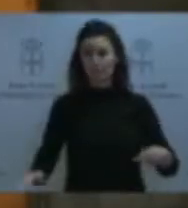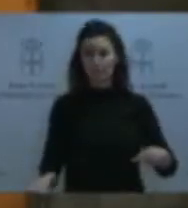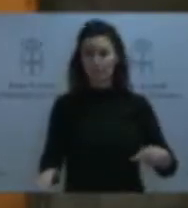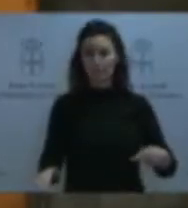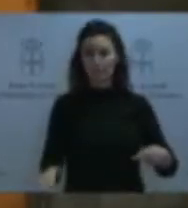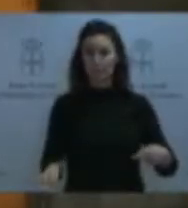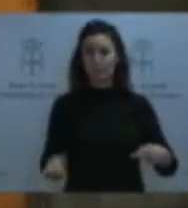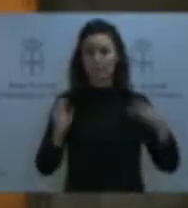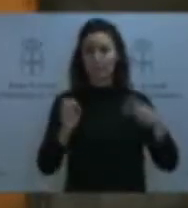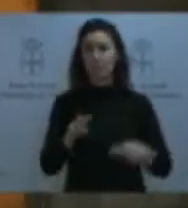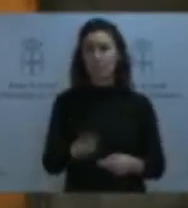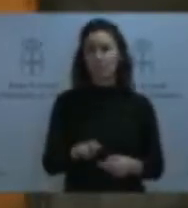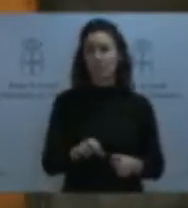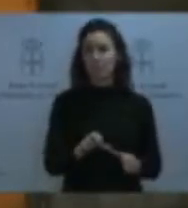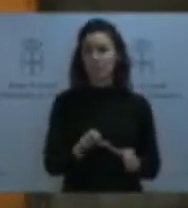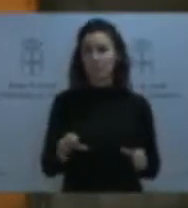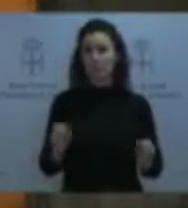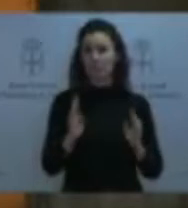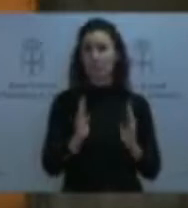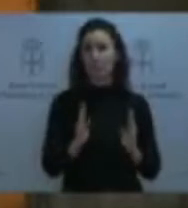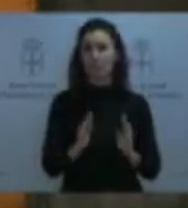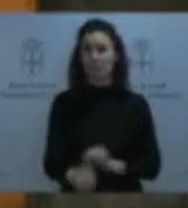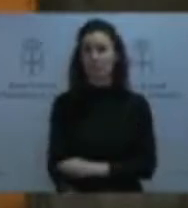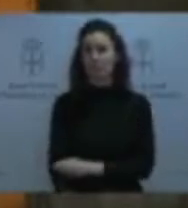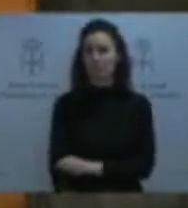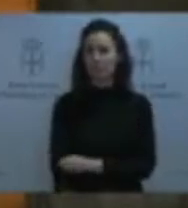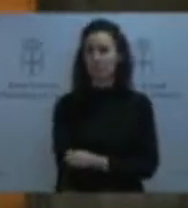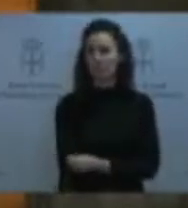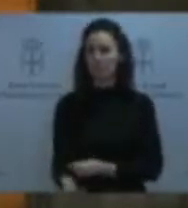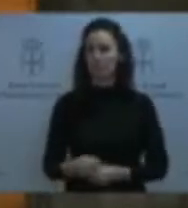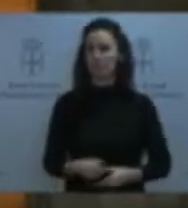tanto, es evidente que tenemos márgenes